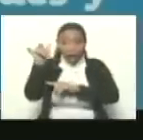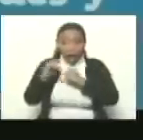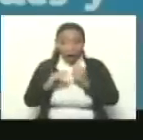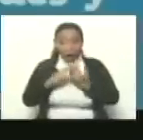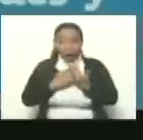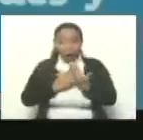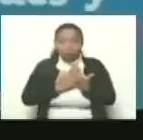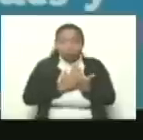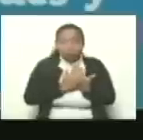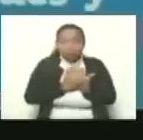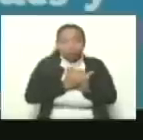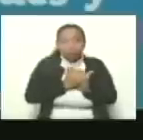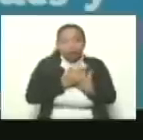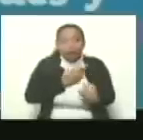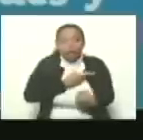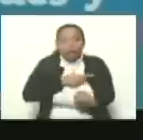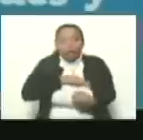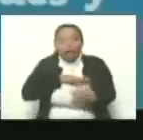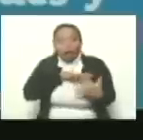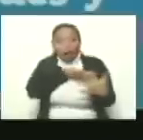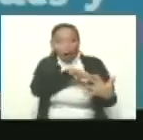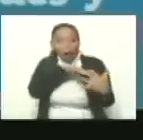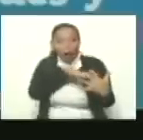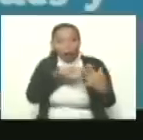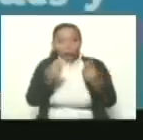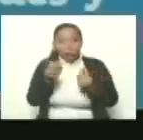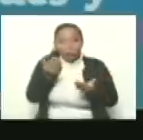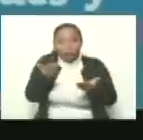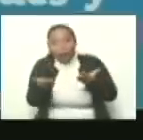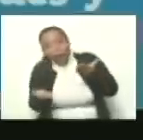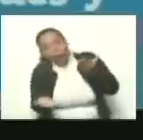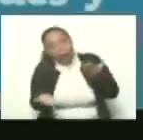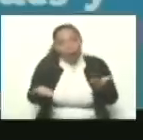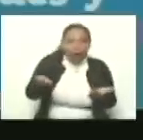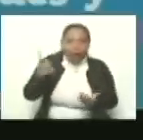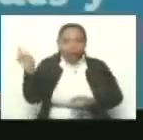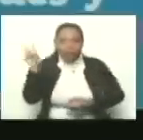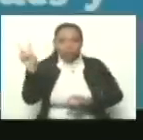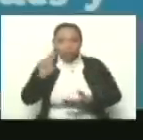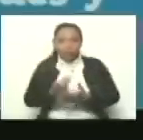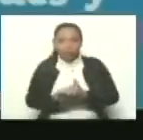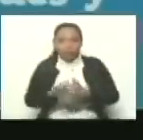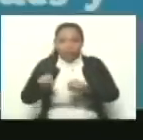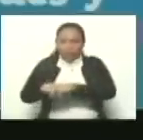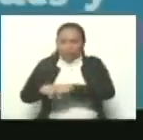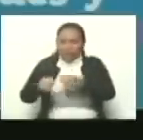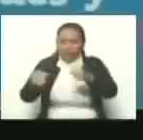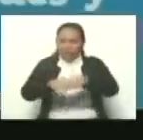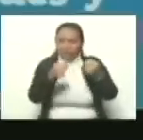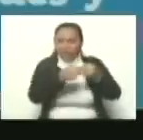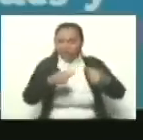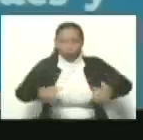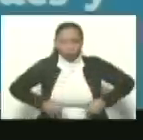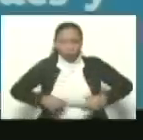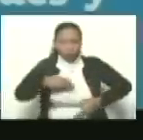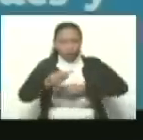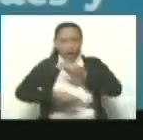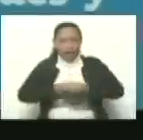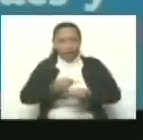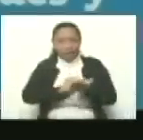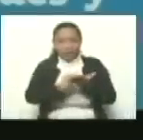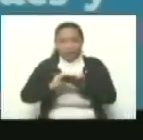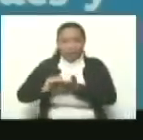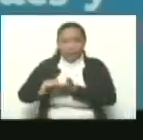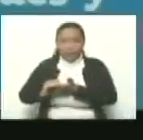escondida siempre a la guerra económica, a desestabilizar el país, a dañar los esfuerzos de recuperación. Y llamo al sector